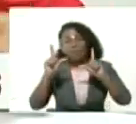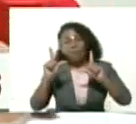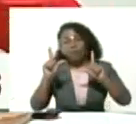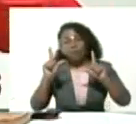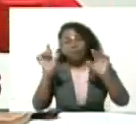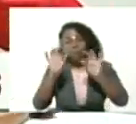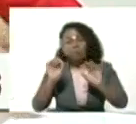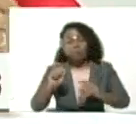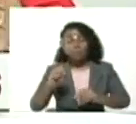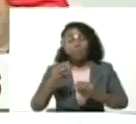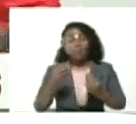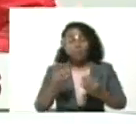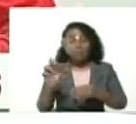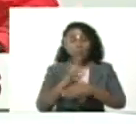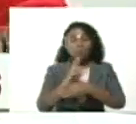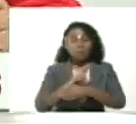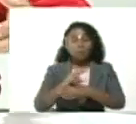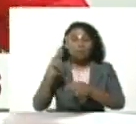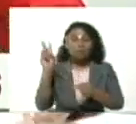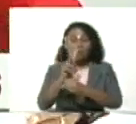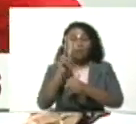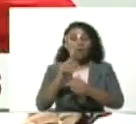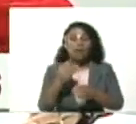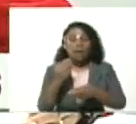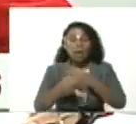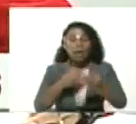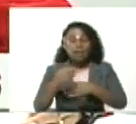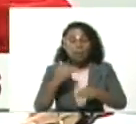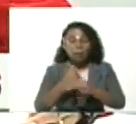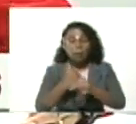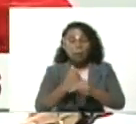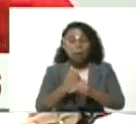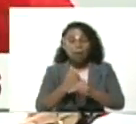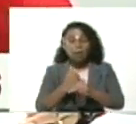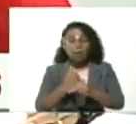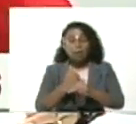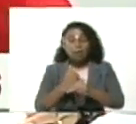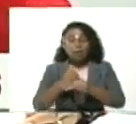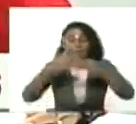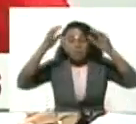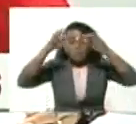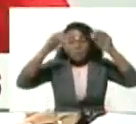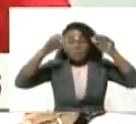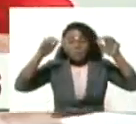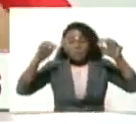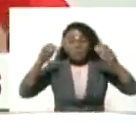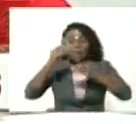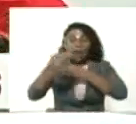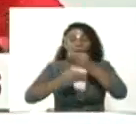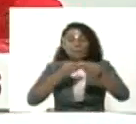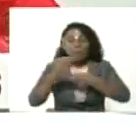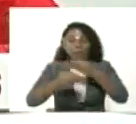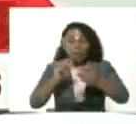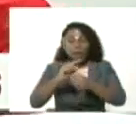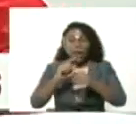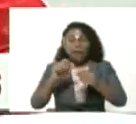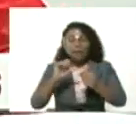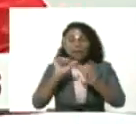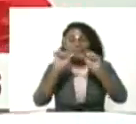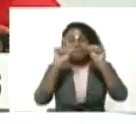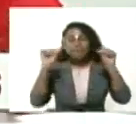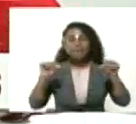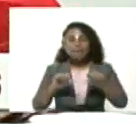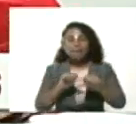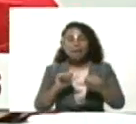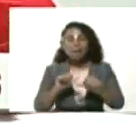manera muy violenta. Y cuando hace el pasaje de ondas tropicales, la zona de convergencia, que es el sistema principal de lluvia